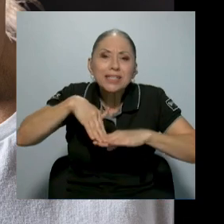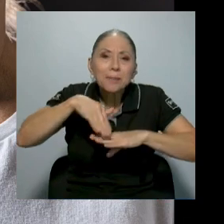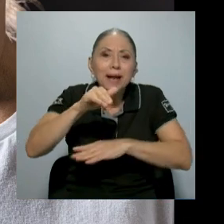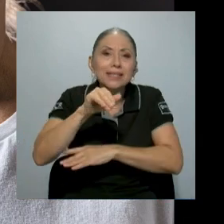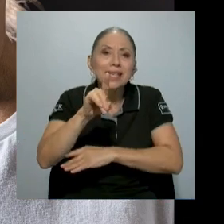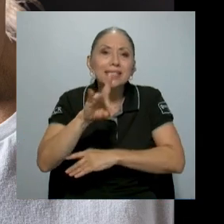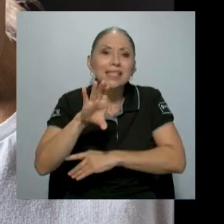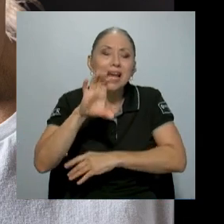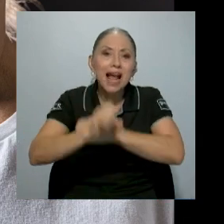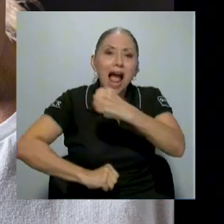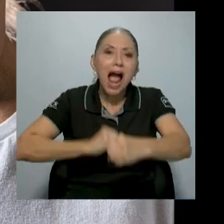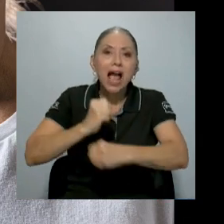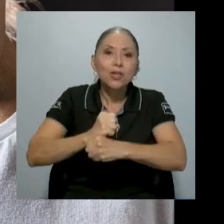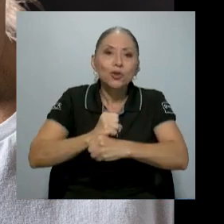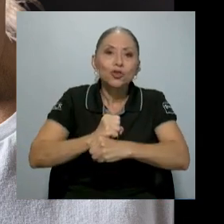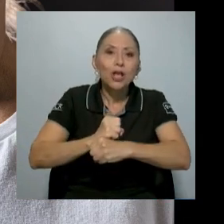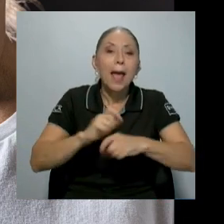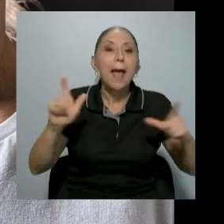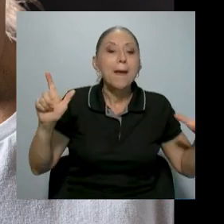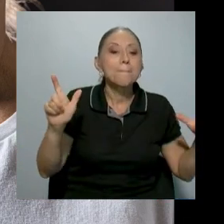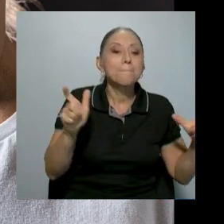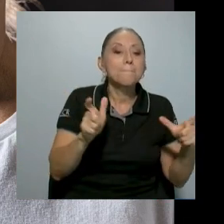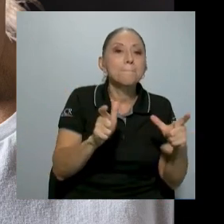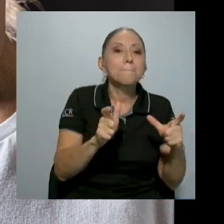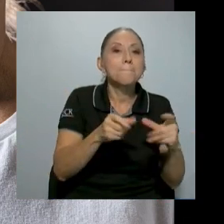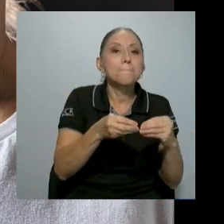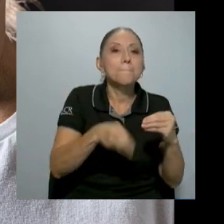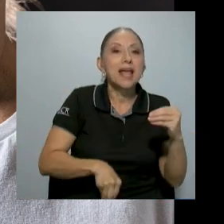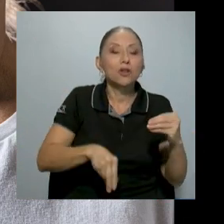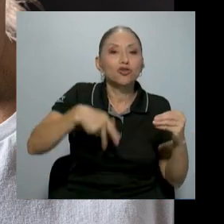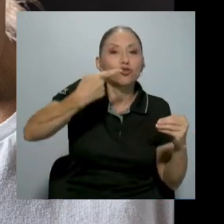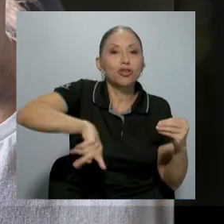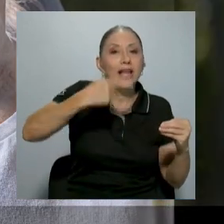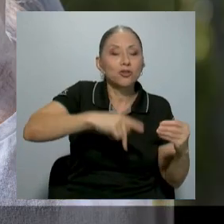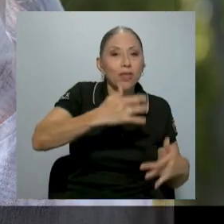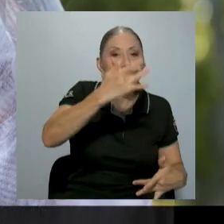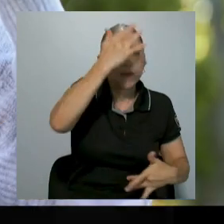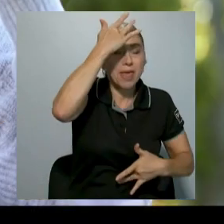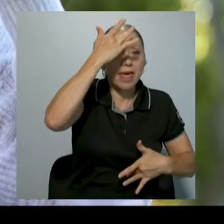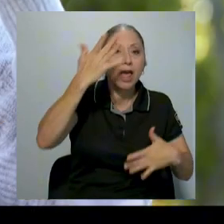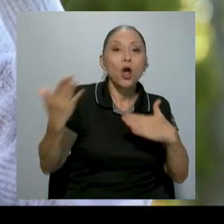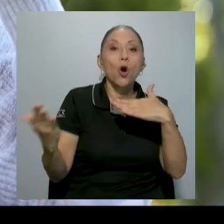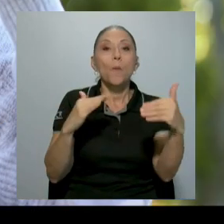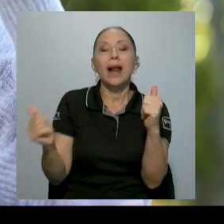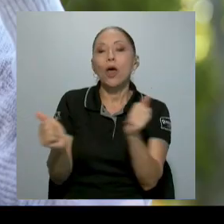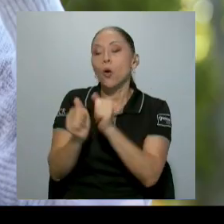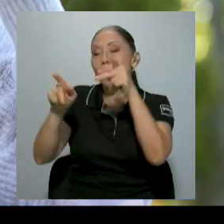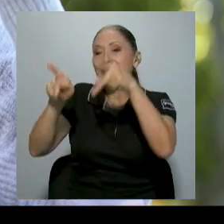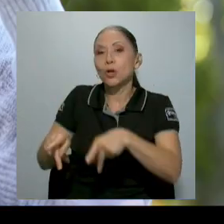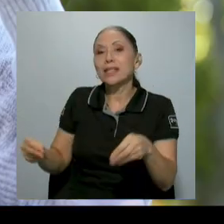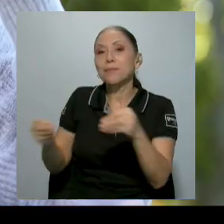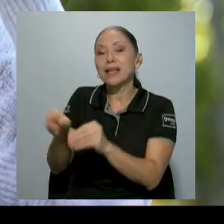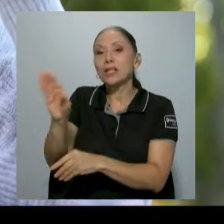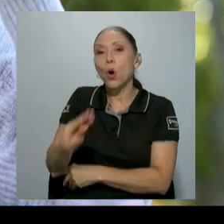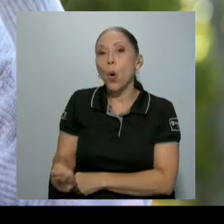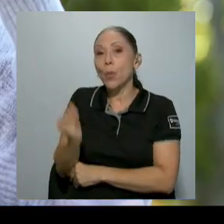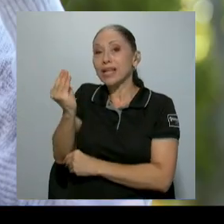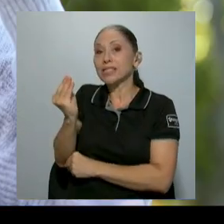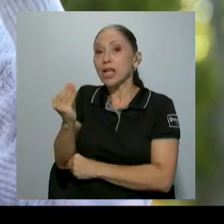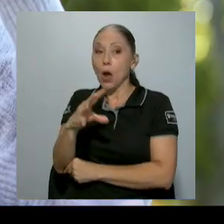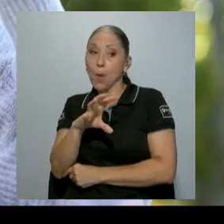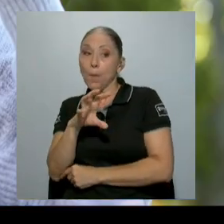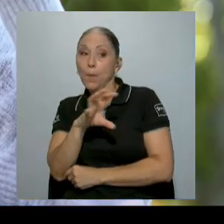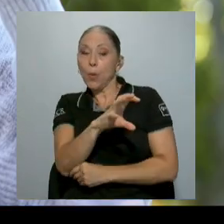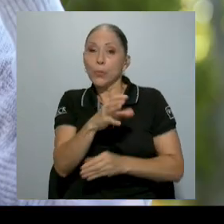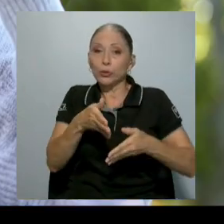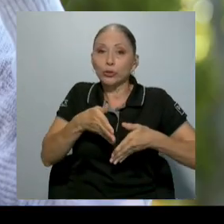de enfermedad que sus hijos y que sus nietos. Y eso yo creo que nos tiene que llamar la atención. Ese es un hallazgo muy importante. Para